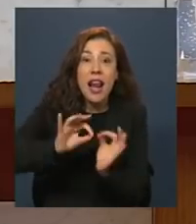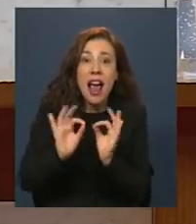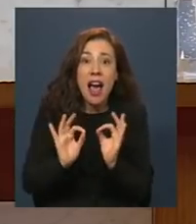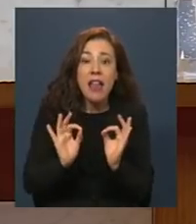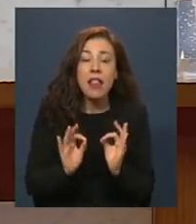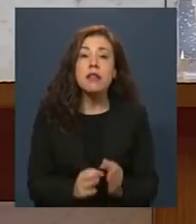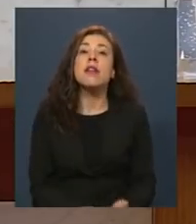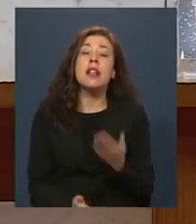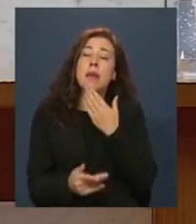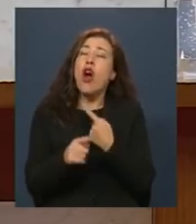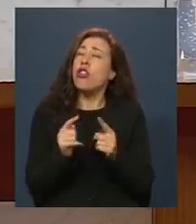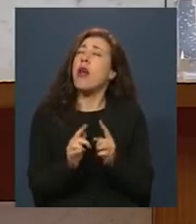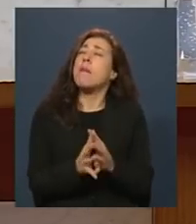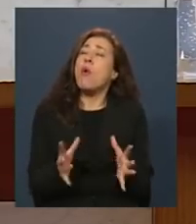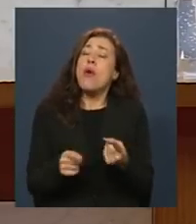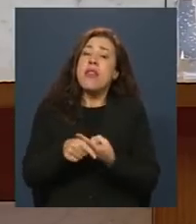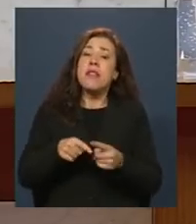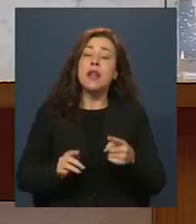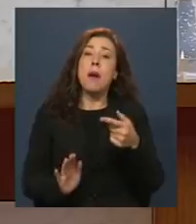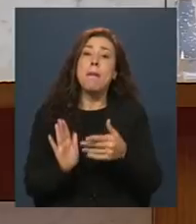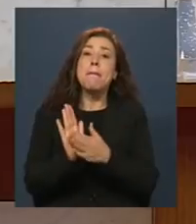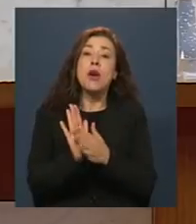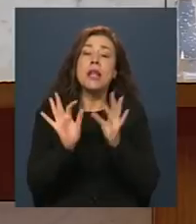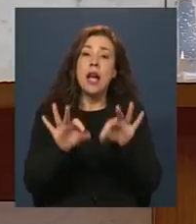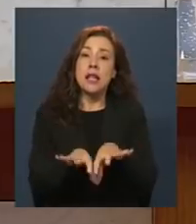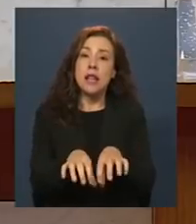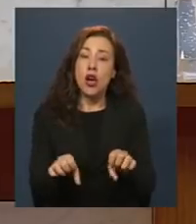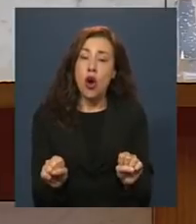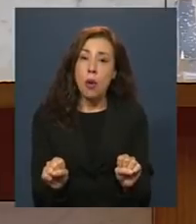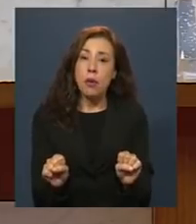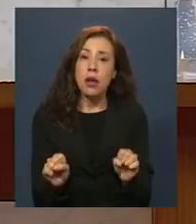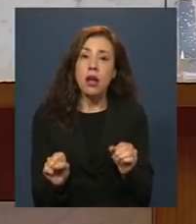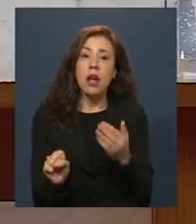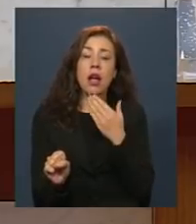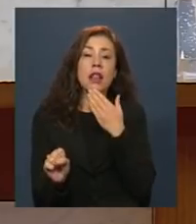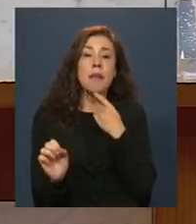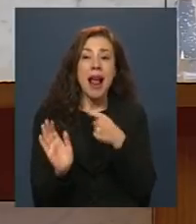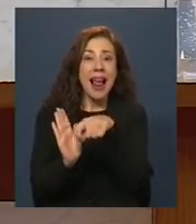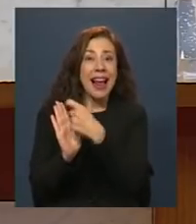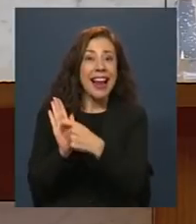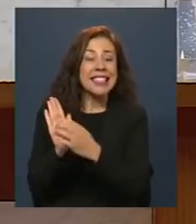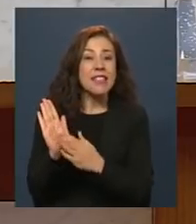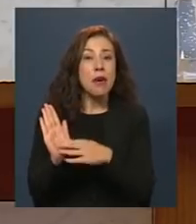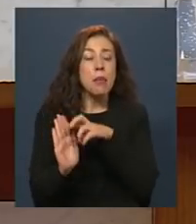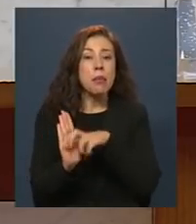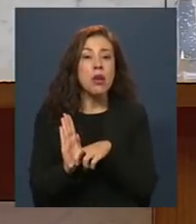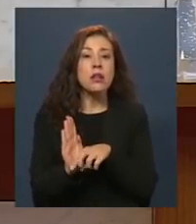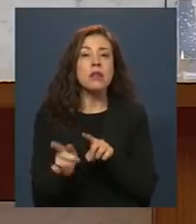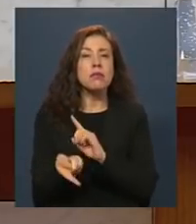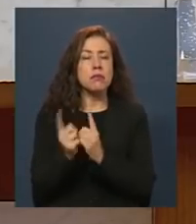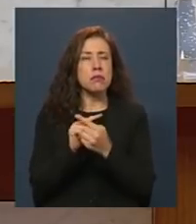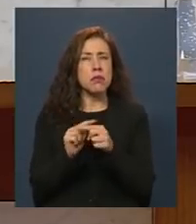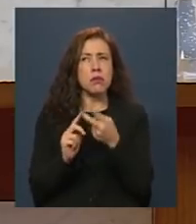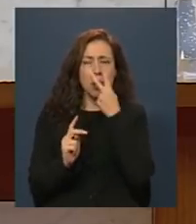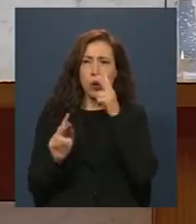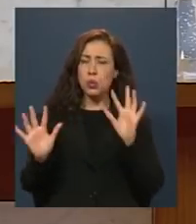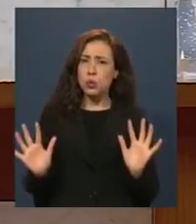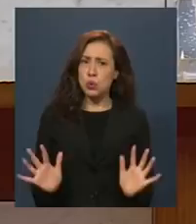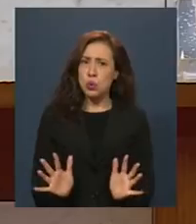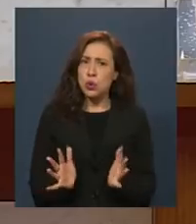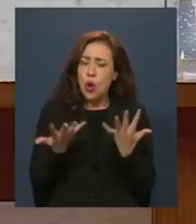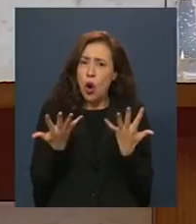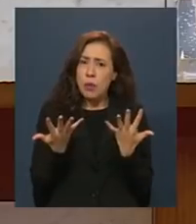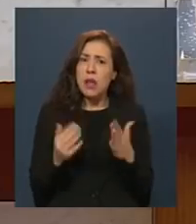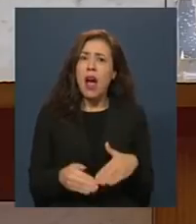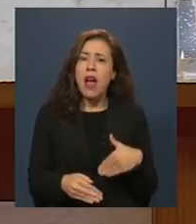gran distancia entre las políticas comprometidas y la letra de los proyectos pasó a despertar sorpresa, pero